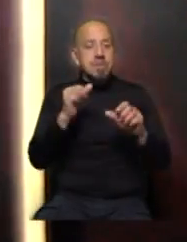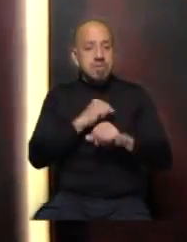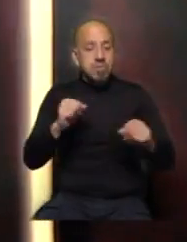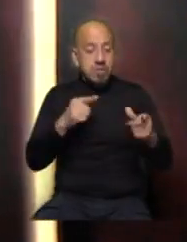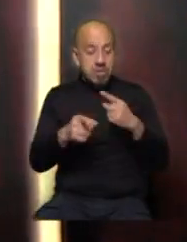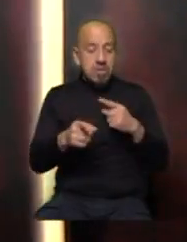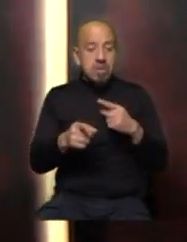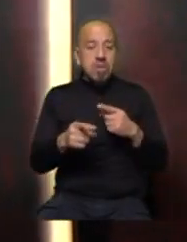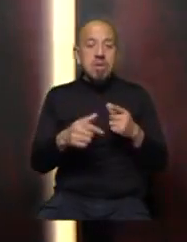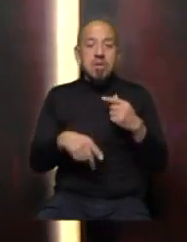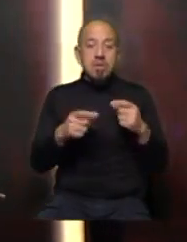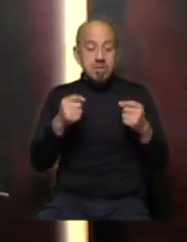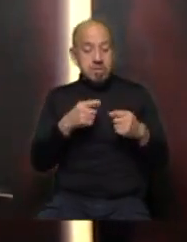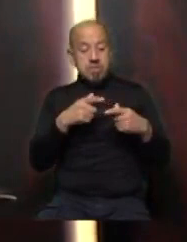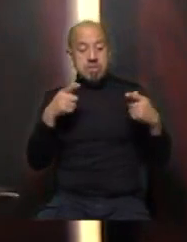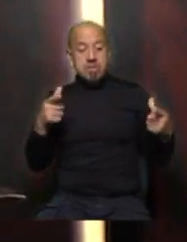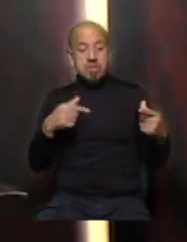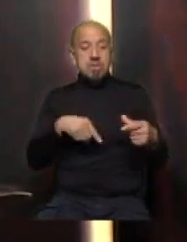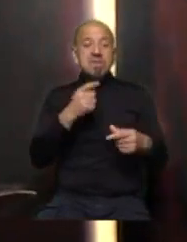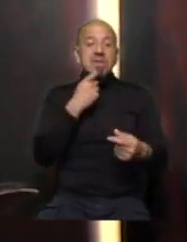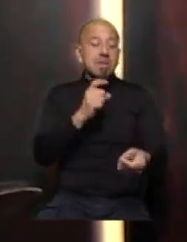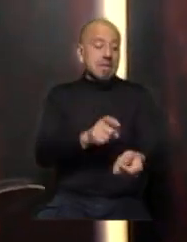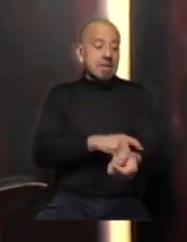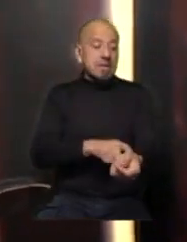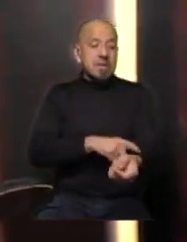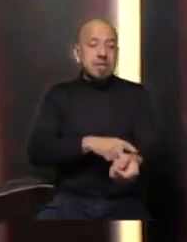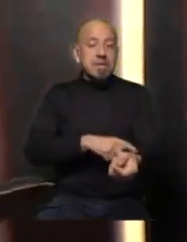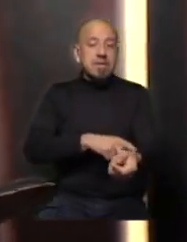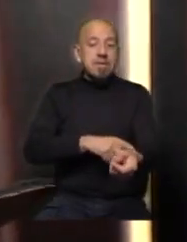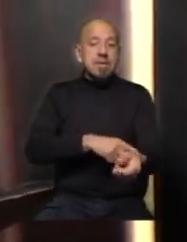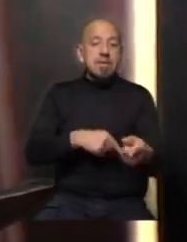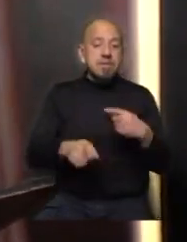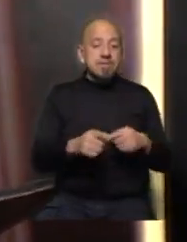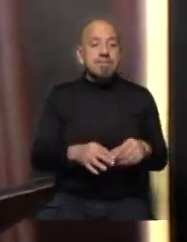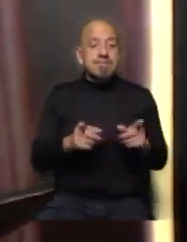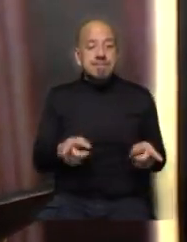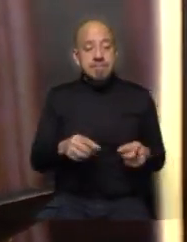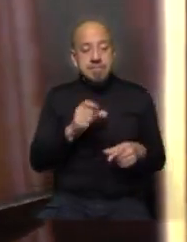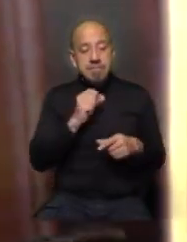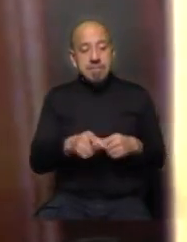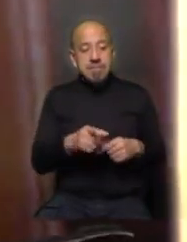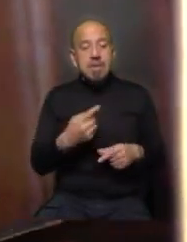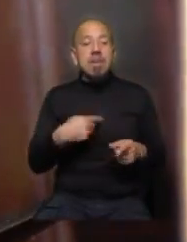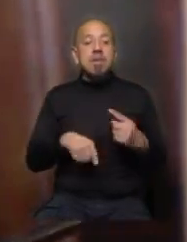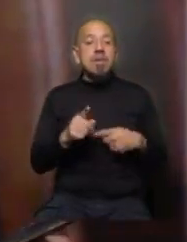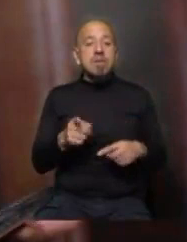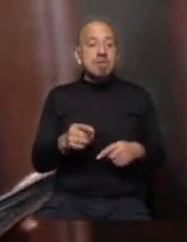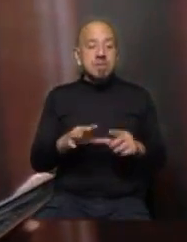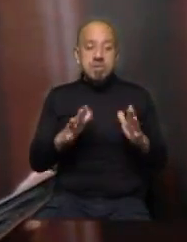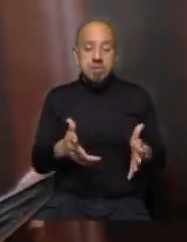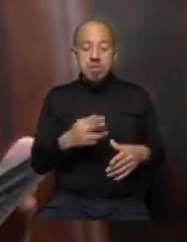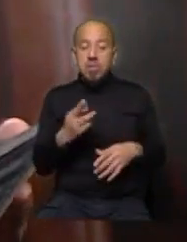proporciones enormes la sangre humana parece serles particularmente favorable y no es